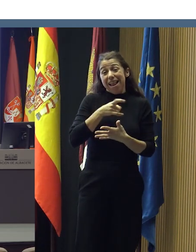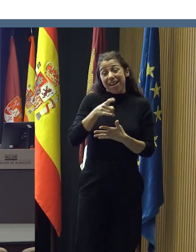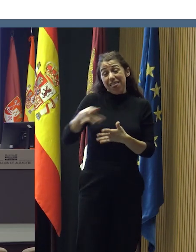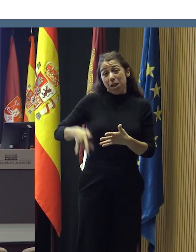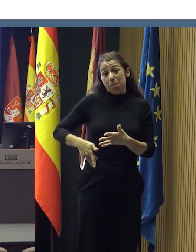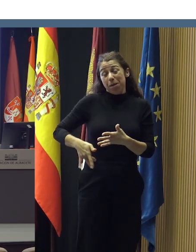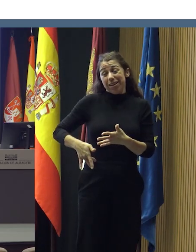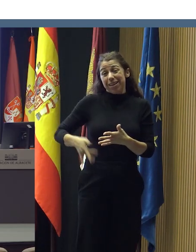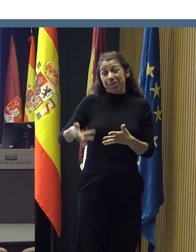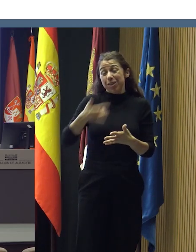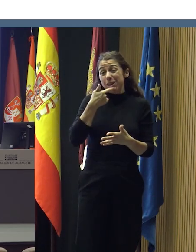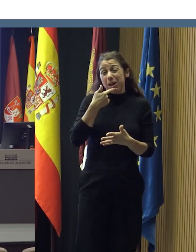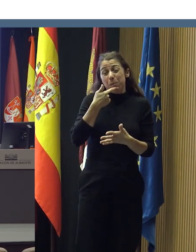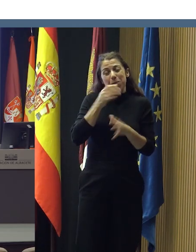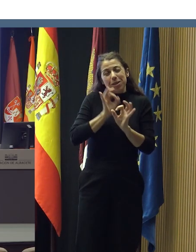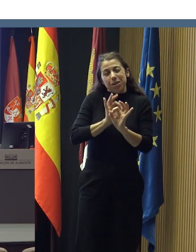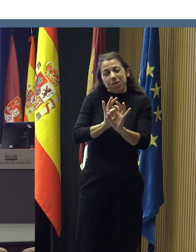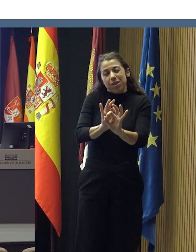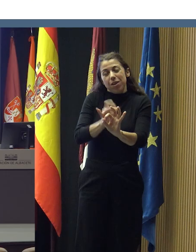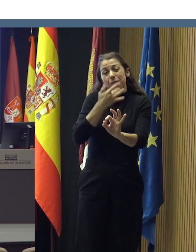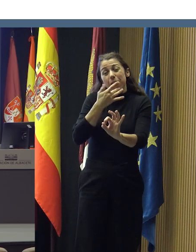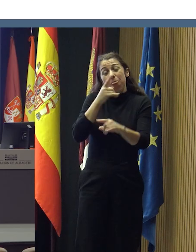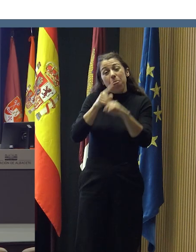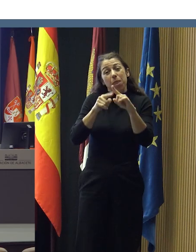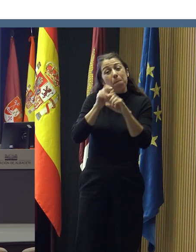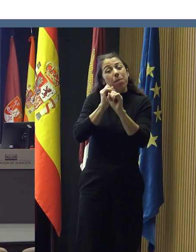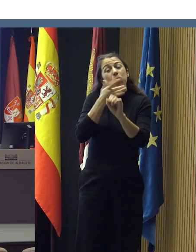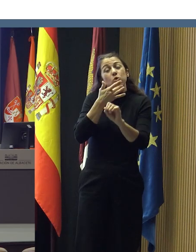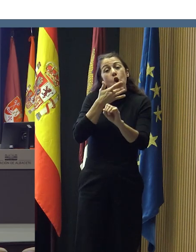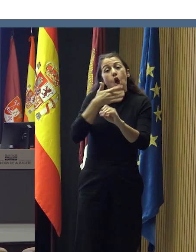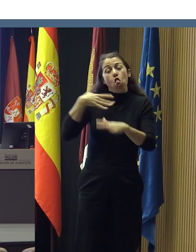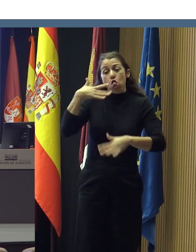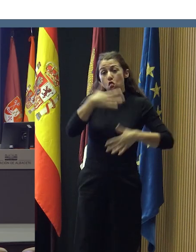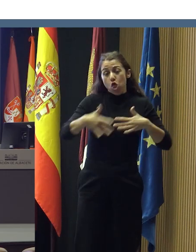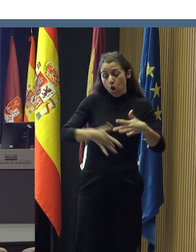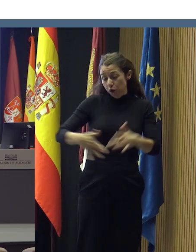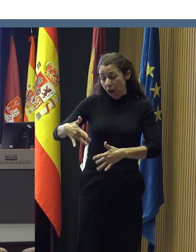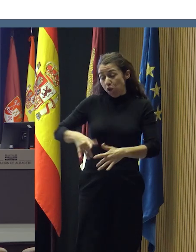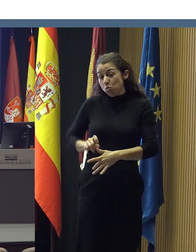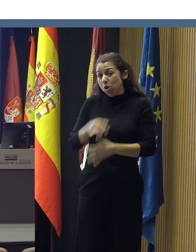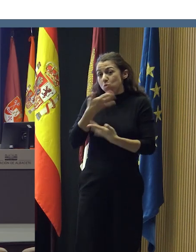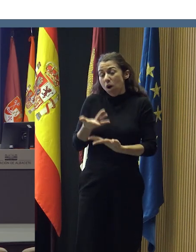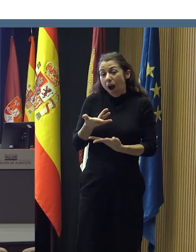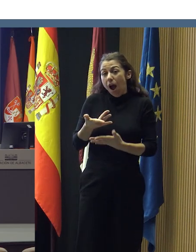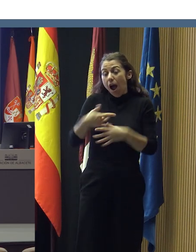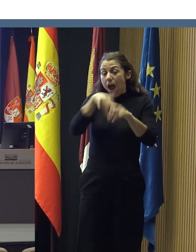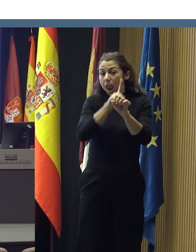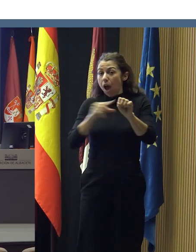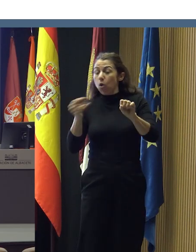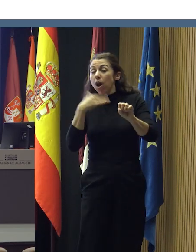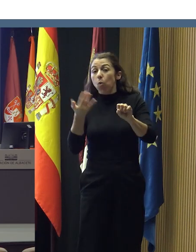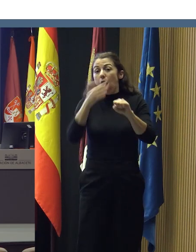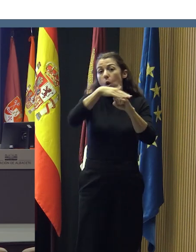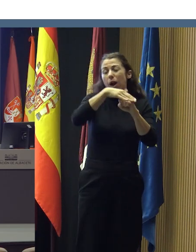un cáncer muy particular en el que va a depender mucho de en qué zona del páncreas sea el tumor. Si es la zona de la cola o si es la zona de